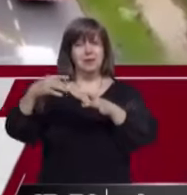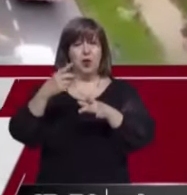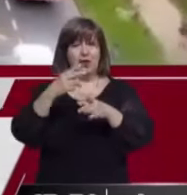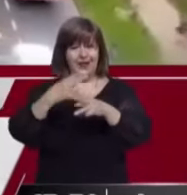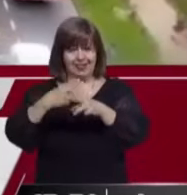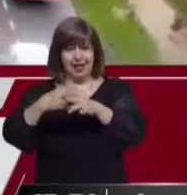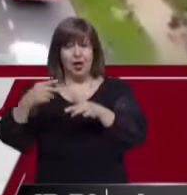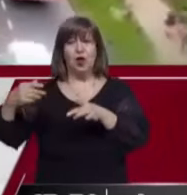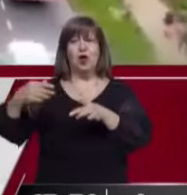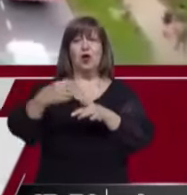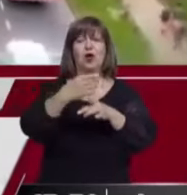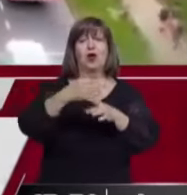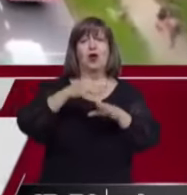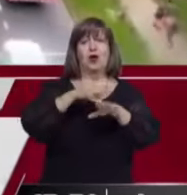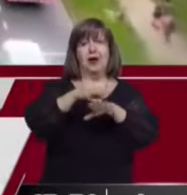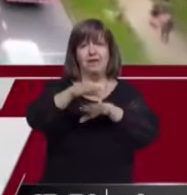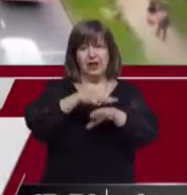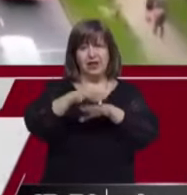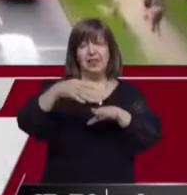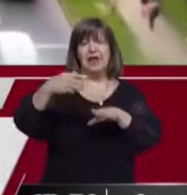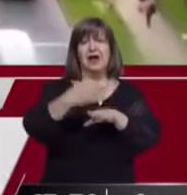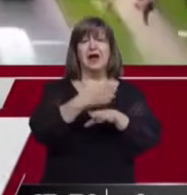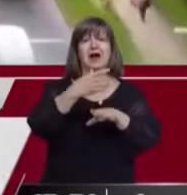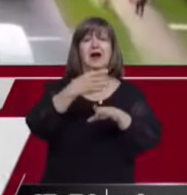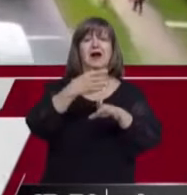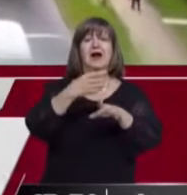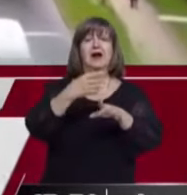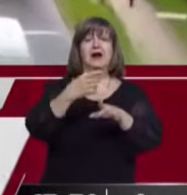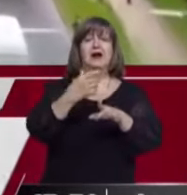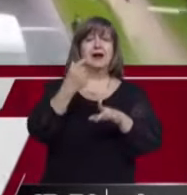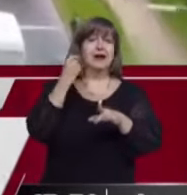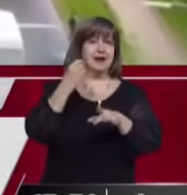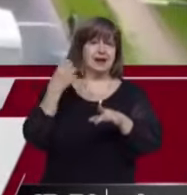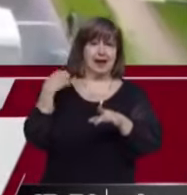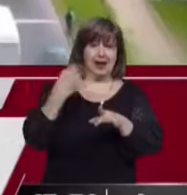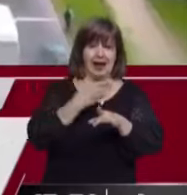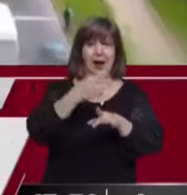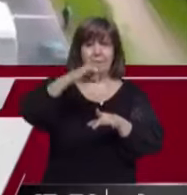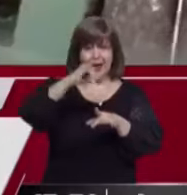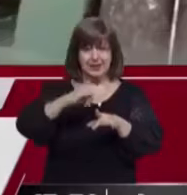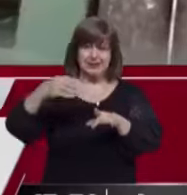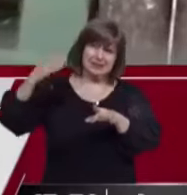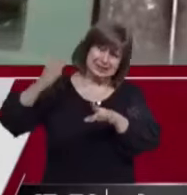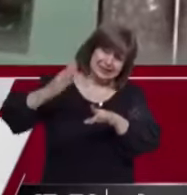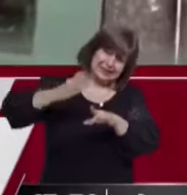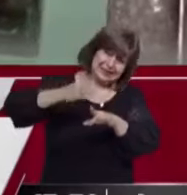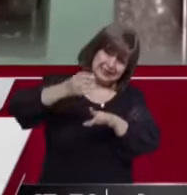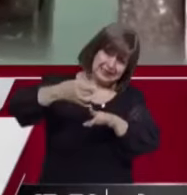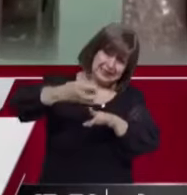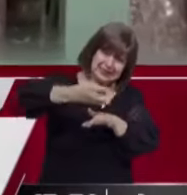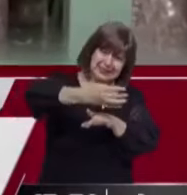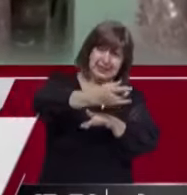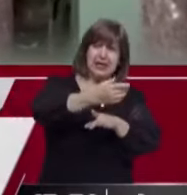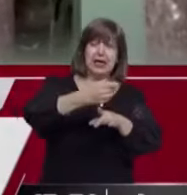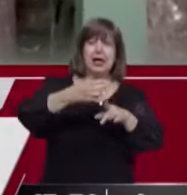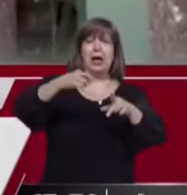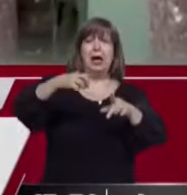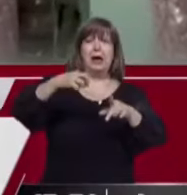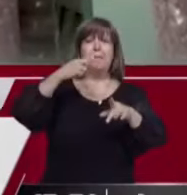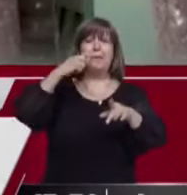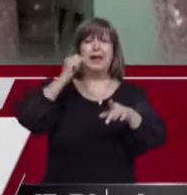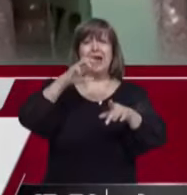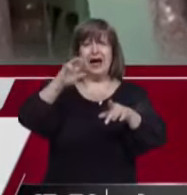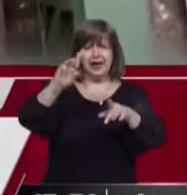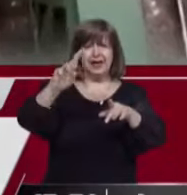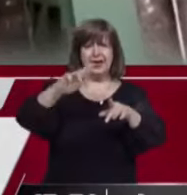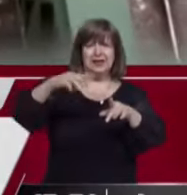al Gran Buenos Aires después llega hasta Pilar e inclusive es una vía férrea que tiene un recorrido Más allá de Pilar